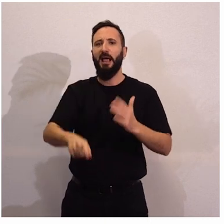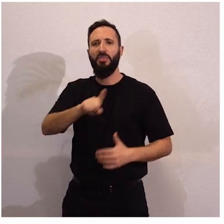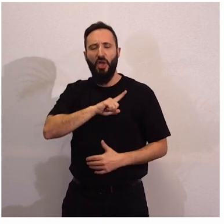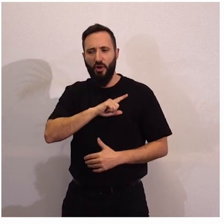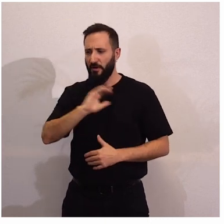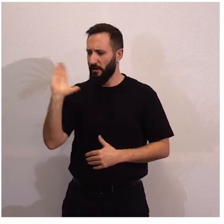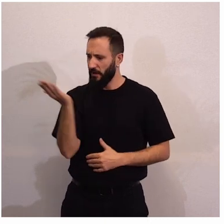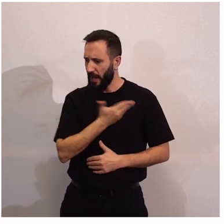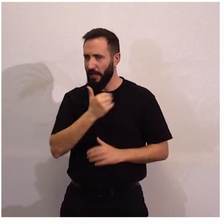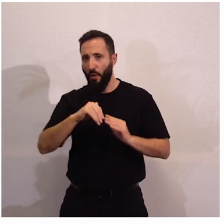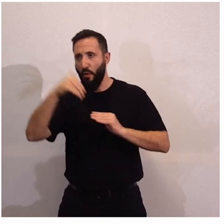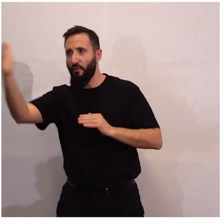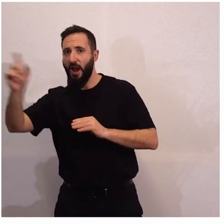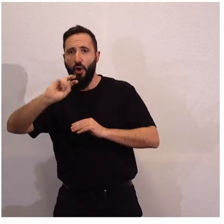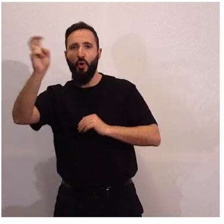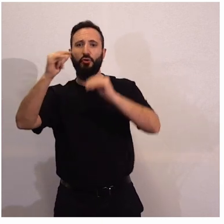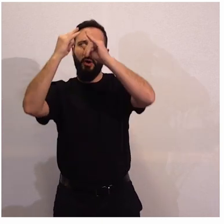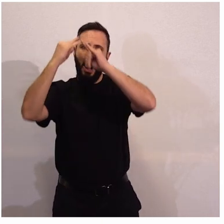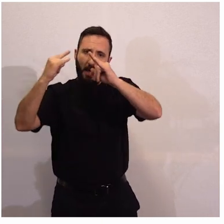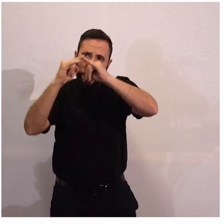fuera, vas a otro albergue,